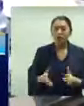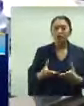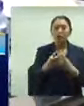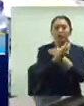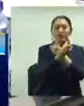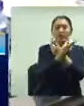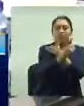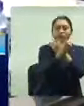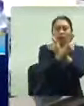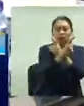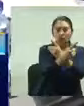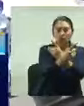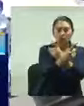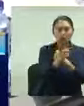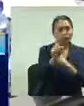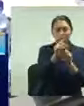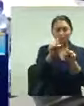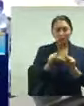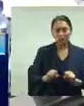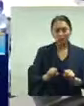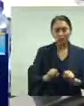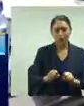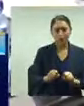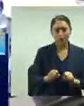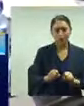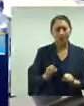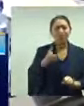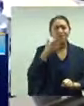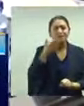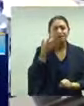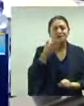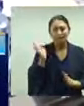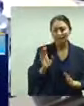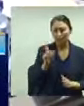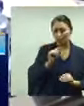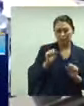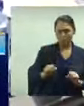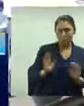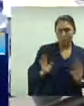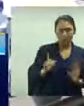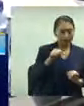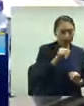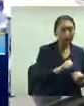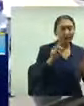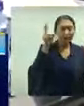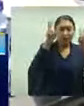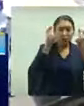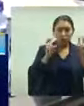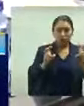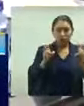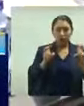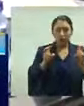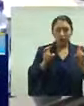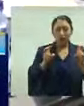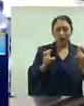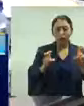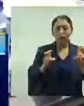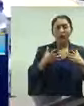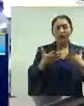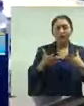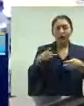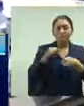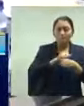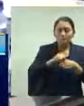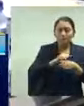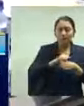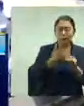diagnóstico y todo, no se podía pasar así simplemente. No solo tomaba, yo creo que era un tema de implementación, tal vez no había que hacerle el primer año